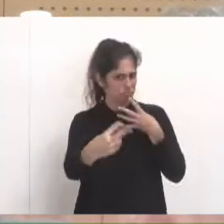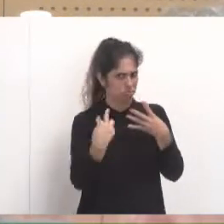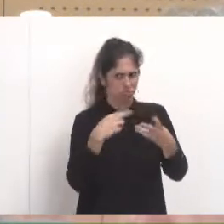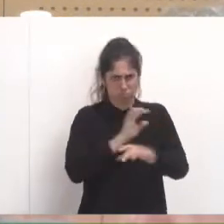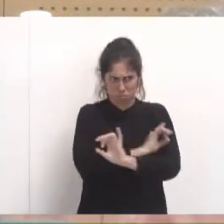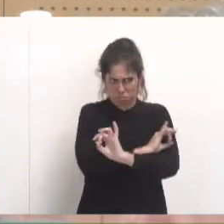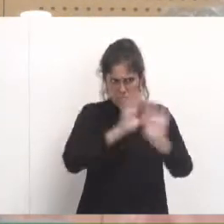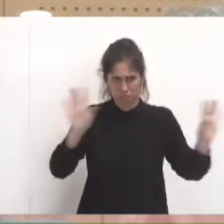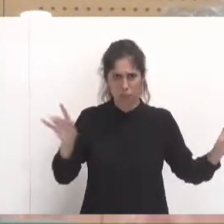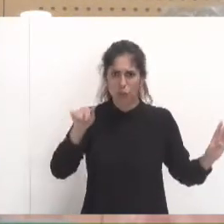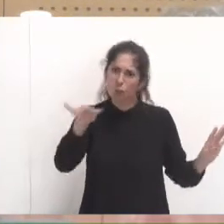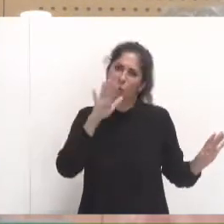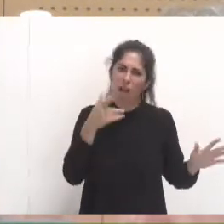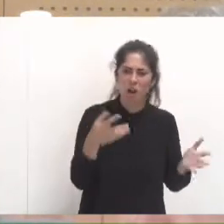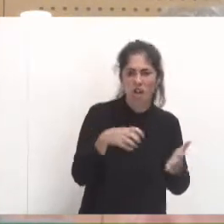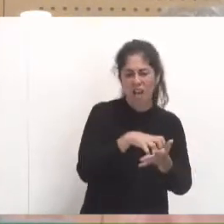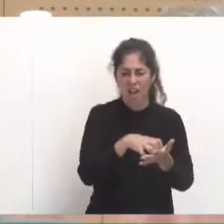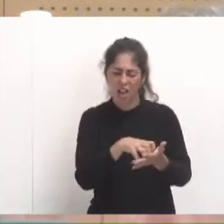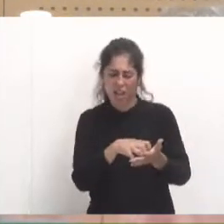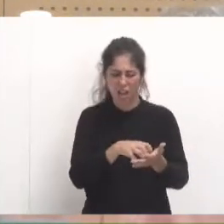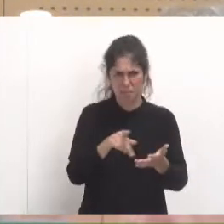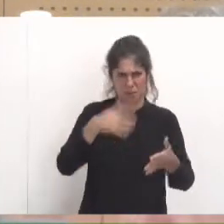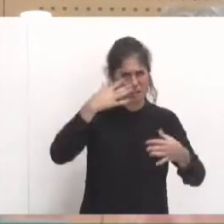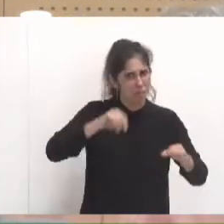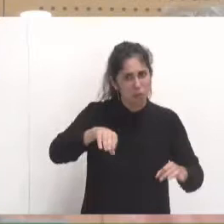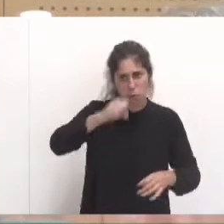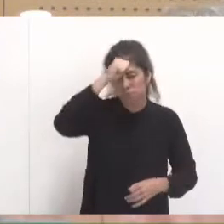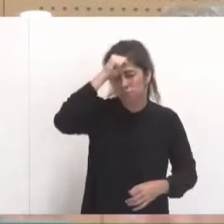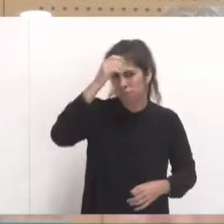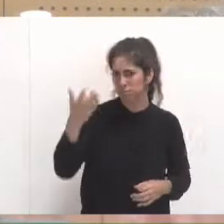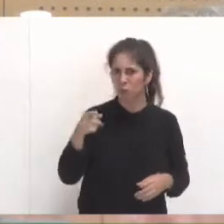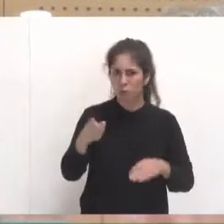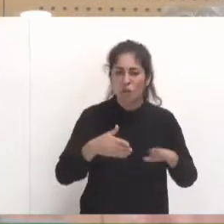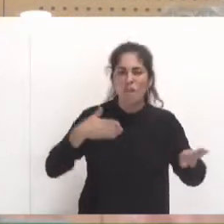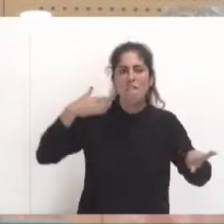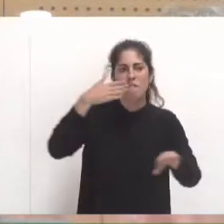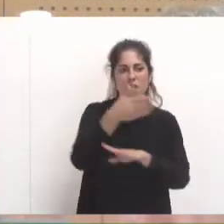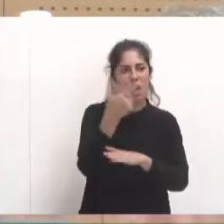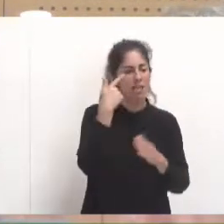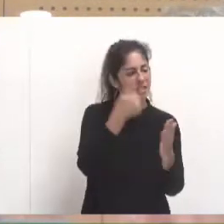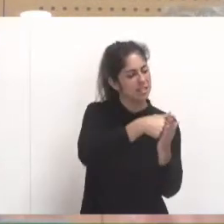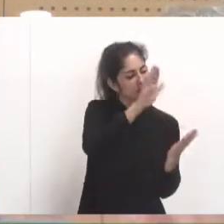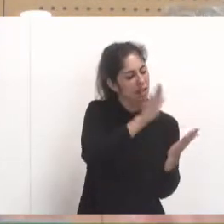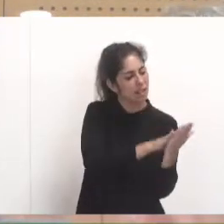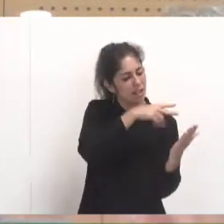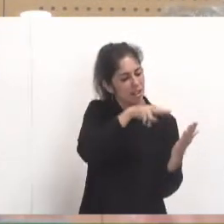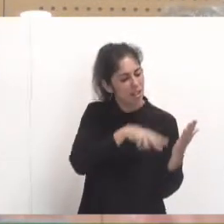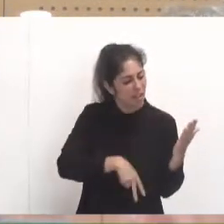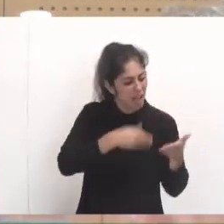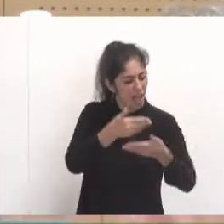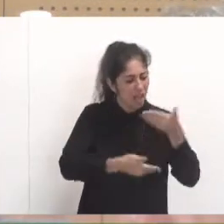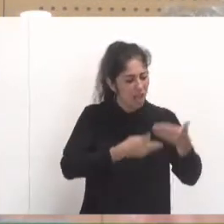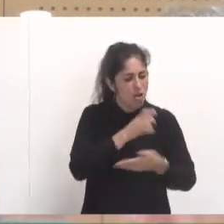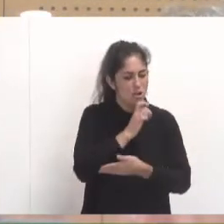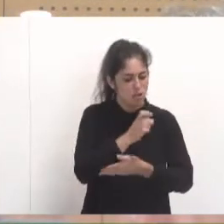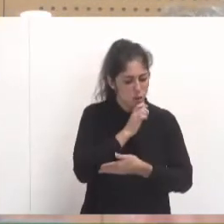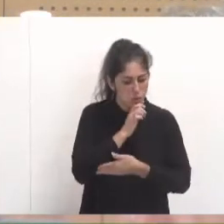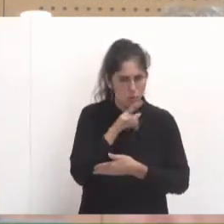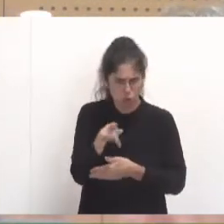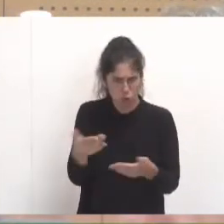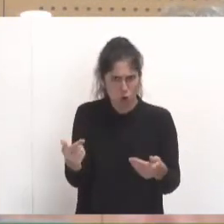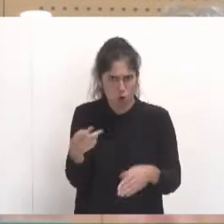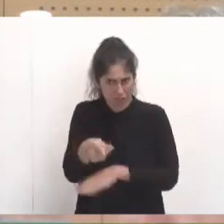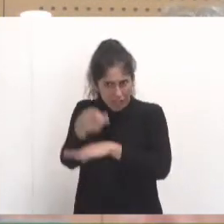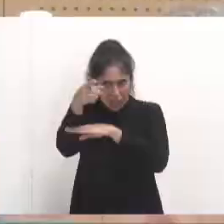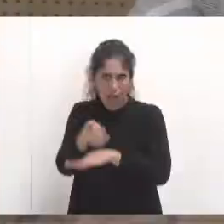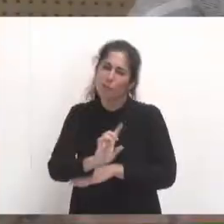sin saberlas y siendo su obligación de haber ido al Consejo Insular de Agua a mirar el expediente y qué es lo que se estaba tramitando, y no llevarse por lo que le